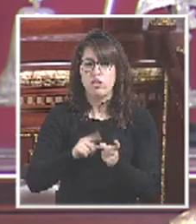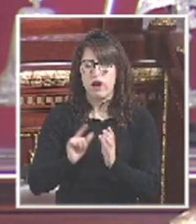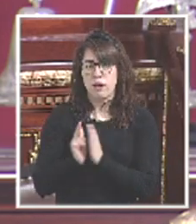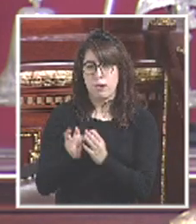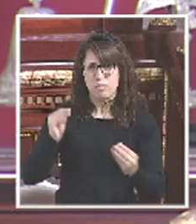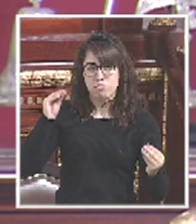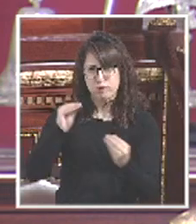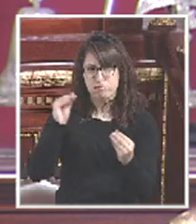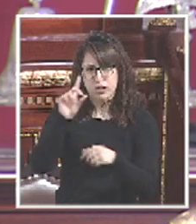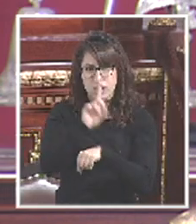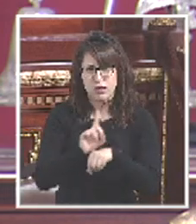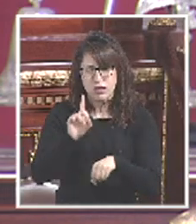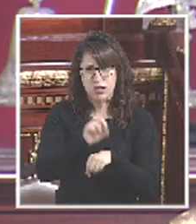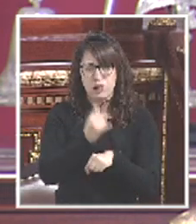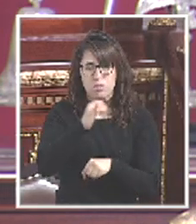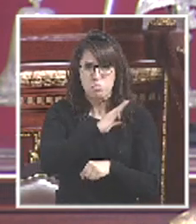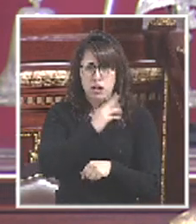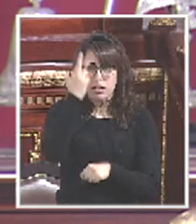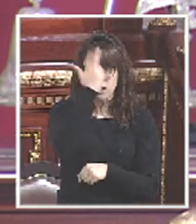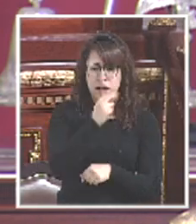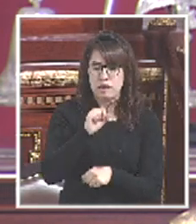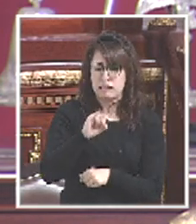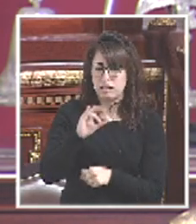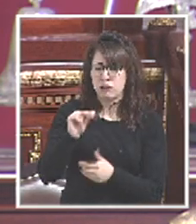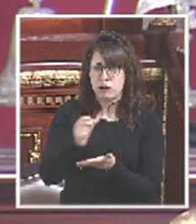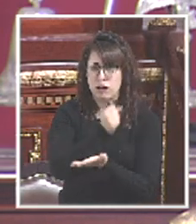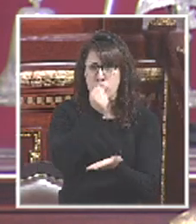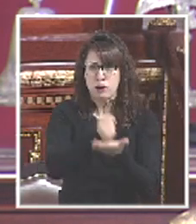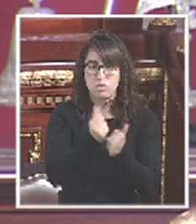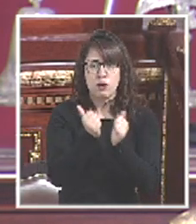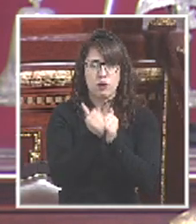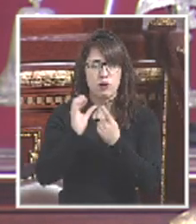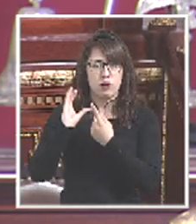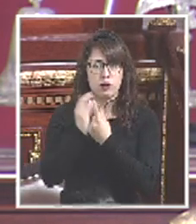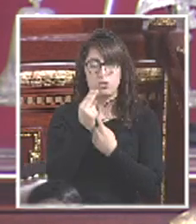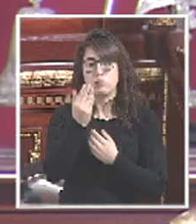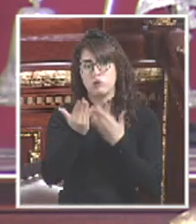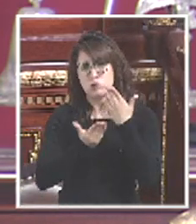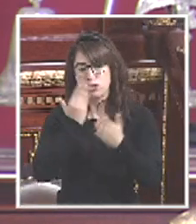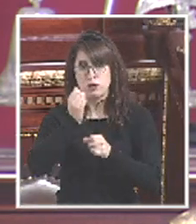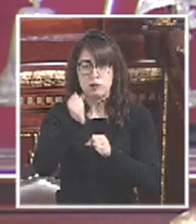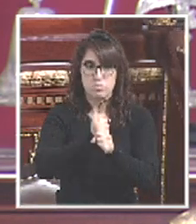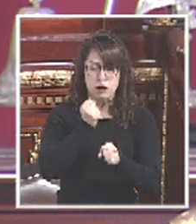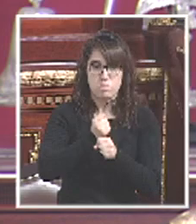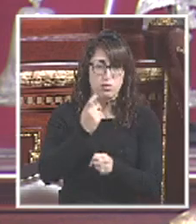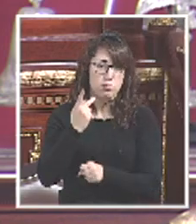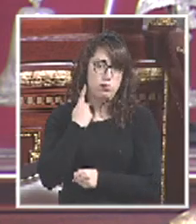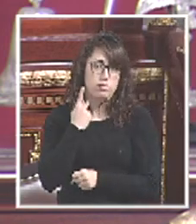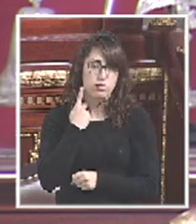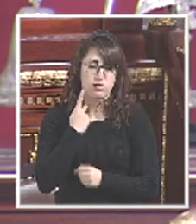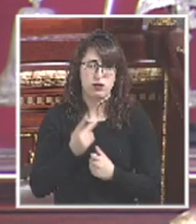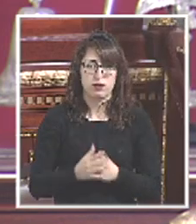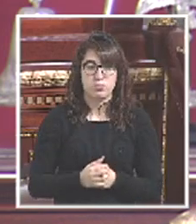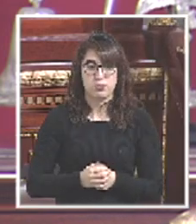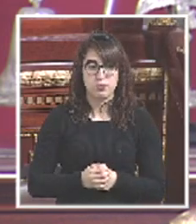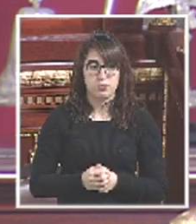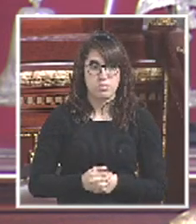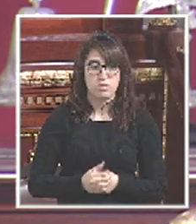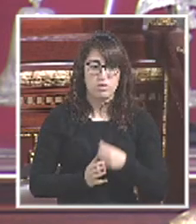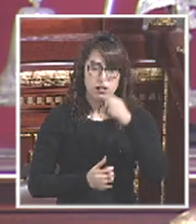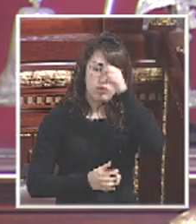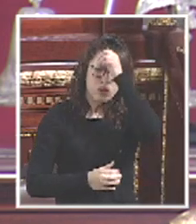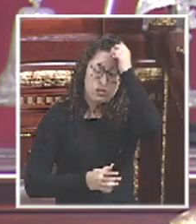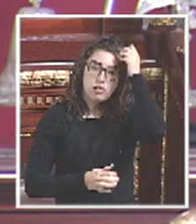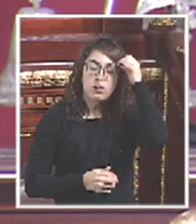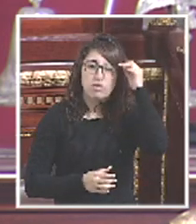y se turnará para su análisis y dictamen a la Comisión de Normatividad, Estudios y Prácticas Parlamentarias.